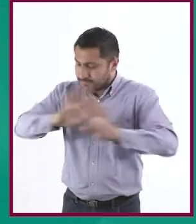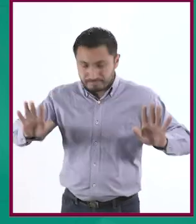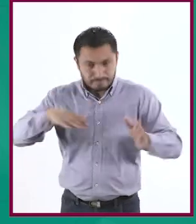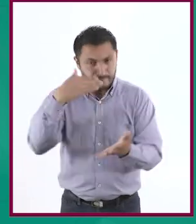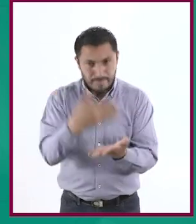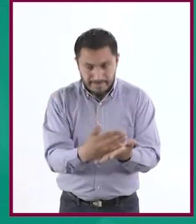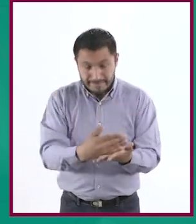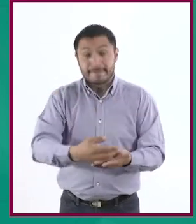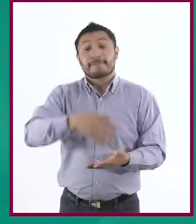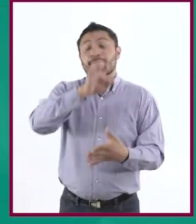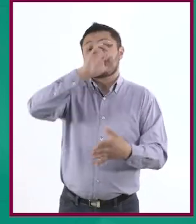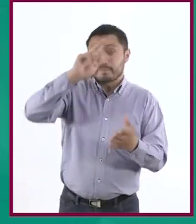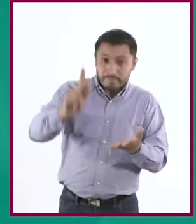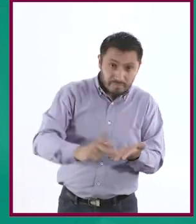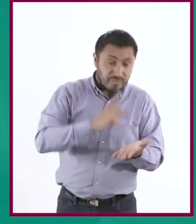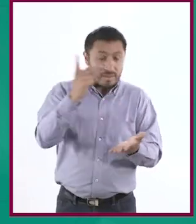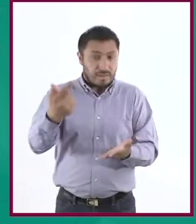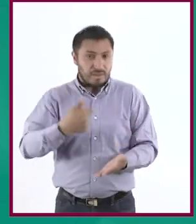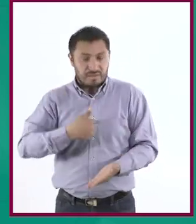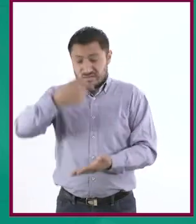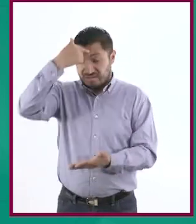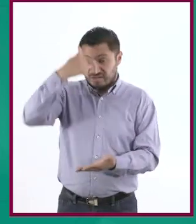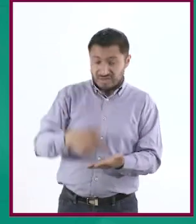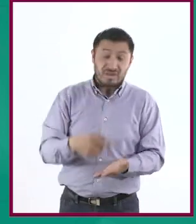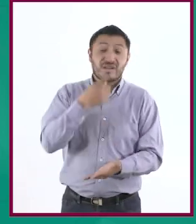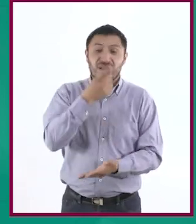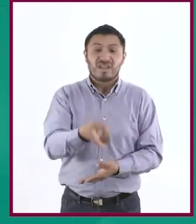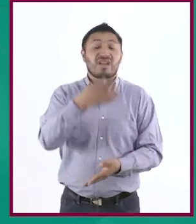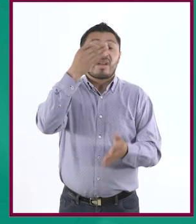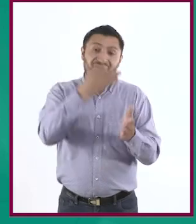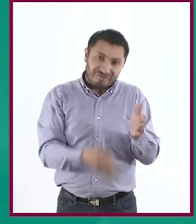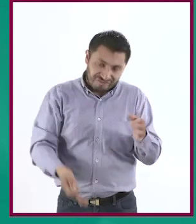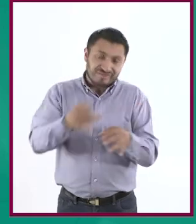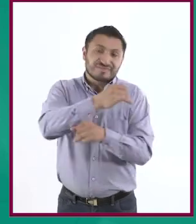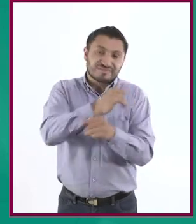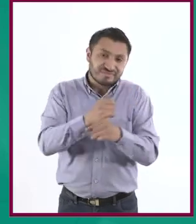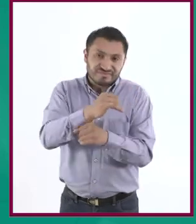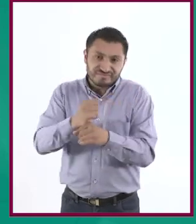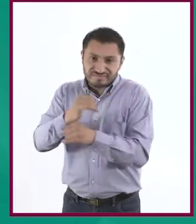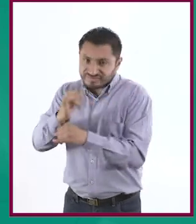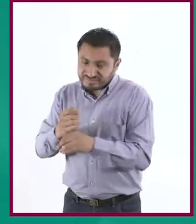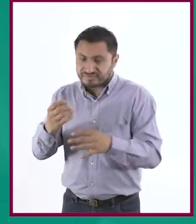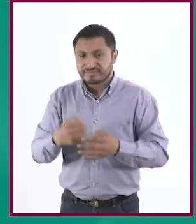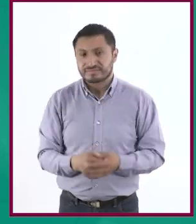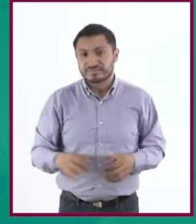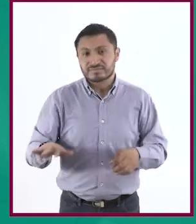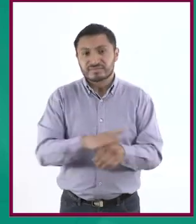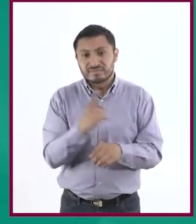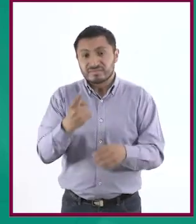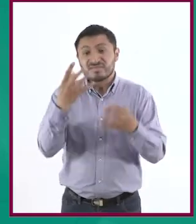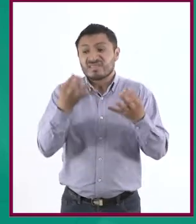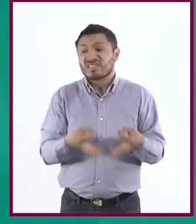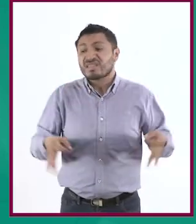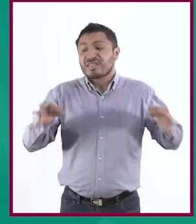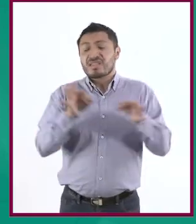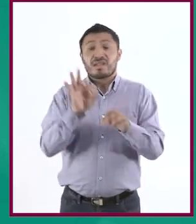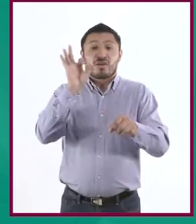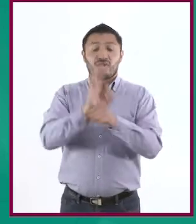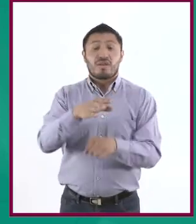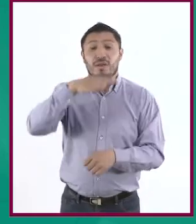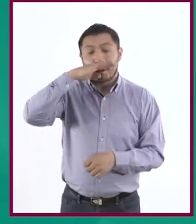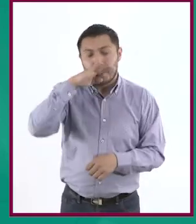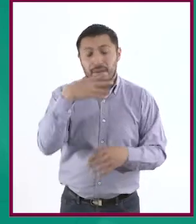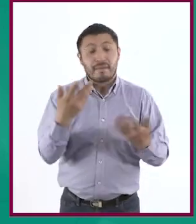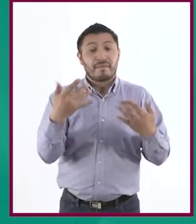Entonces, otra vez, lo menos que yo creo que se puede decir es que falta investigación. ¿Por qué es importante proteger al maíz